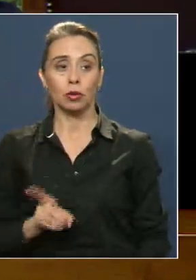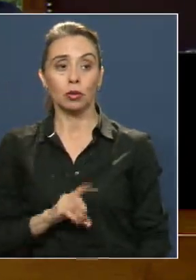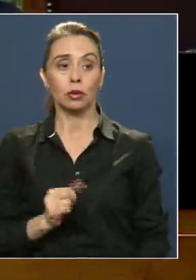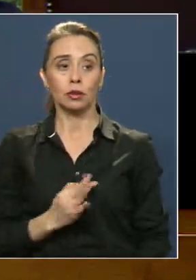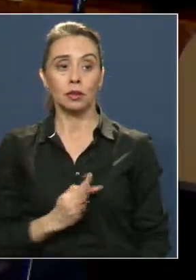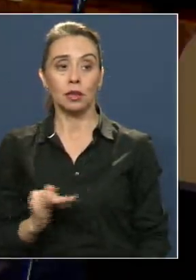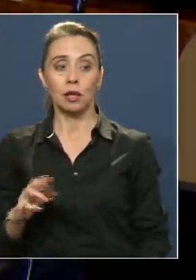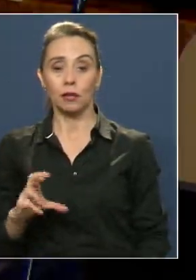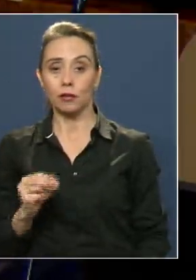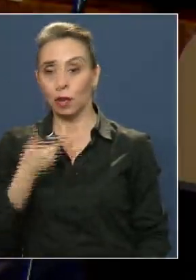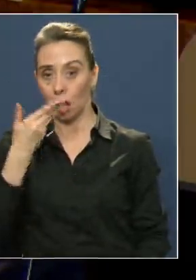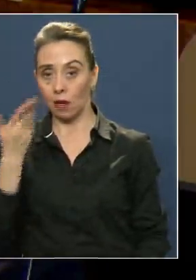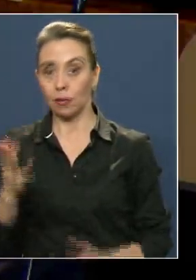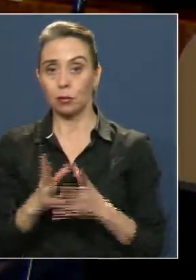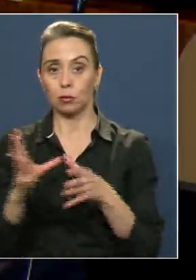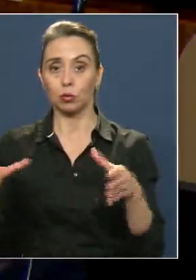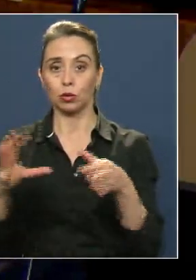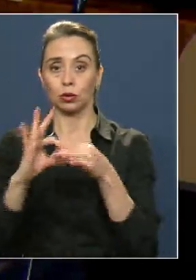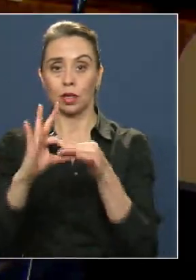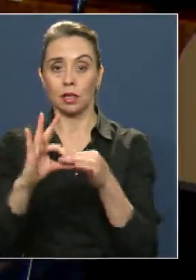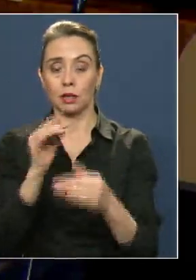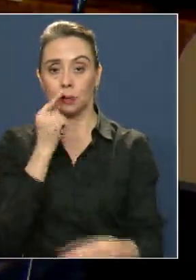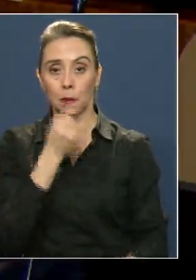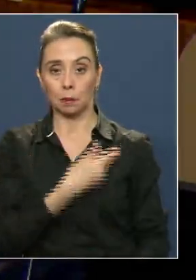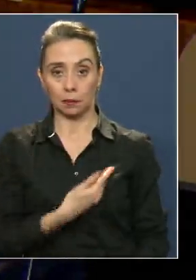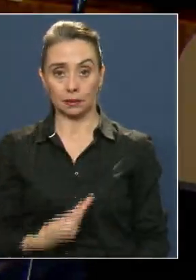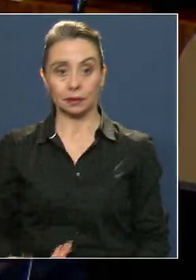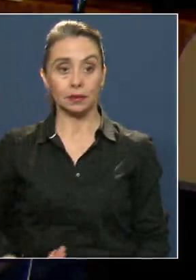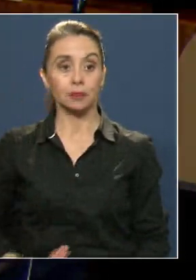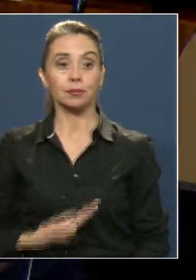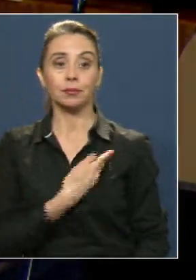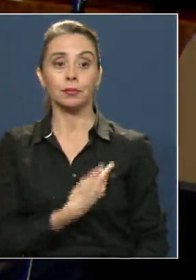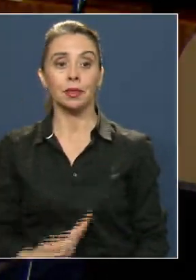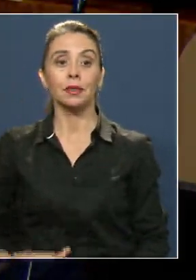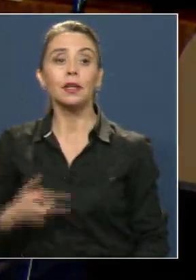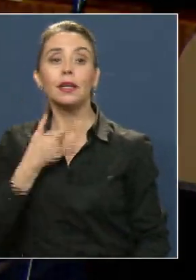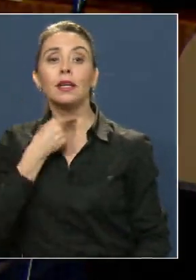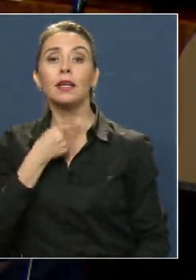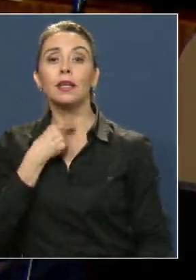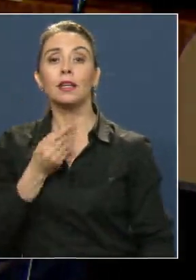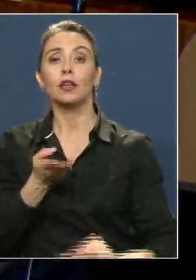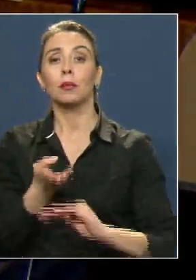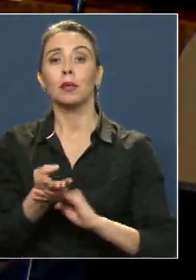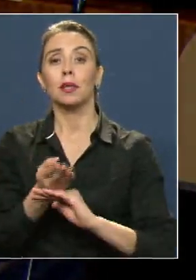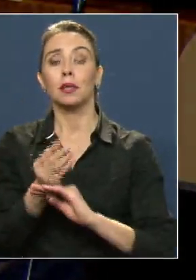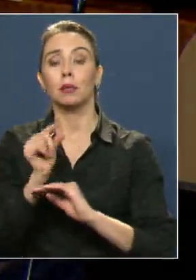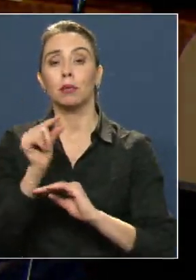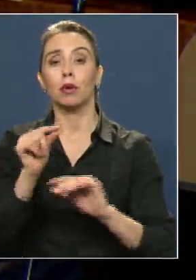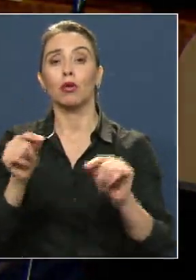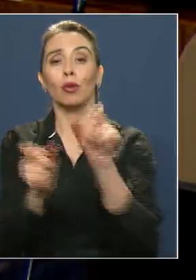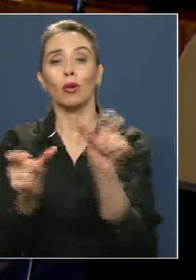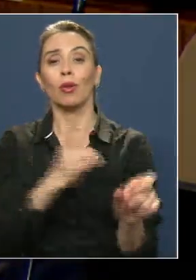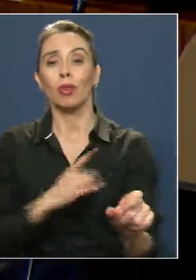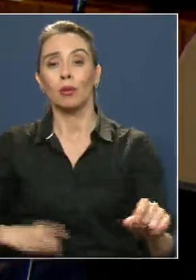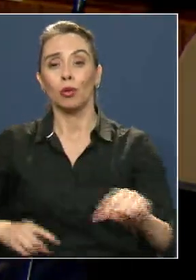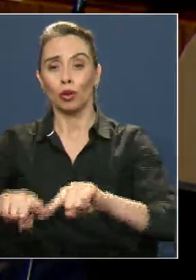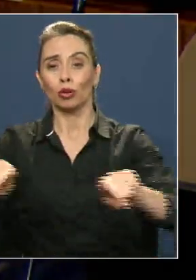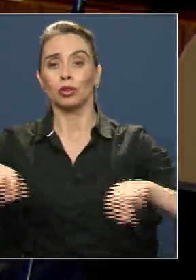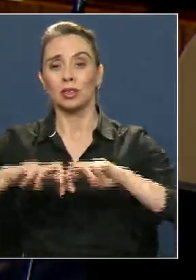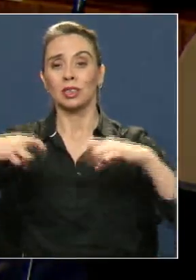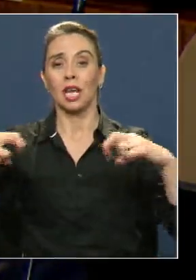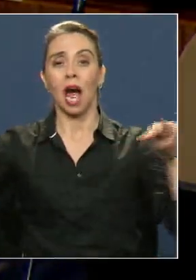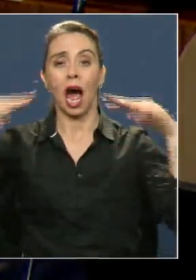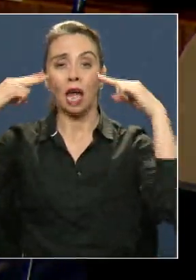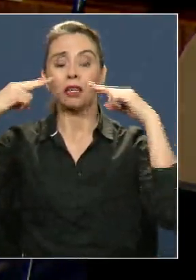palabra, diputado. Muchas gracias, presidente. Presidente, quisiera solicitar unos segundos la atención de la sala.